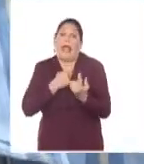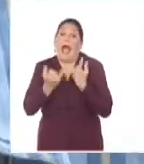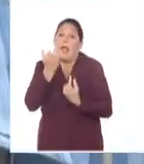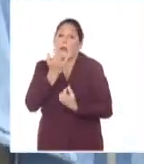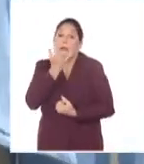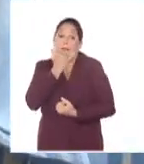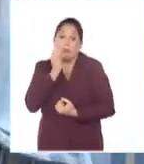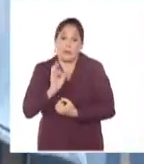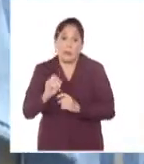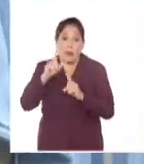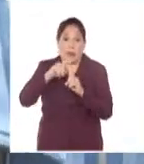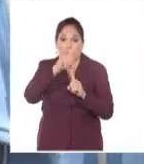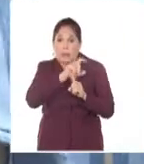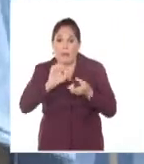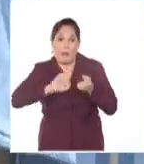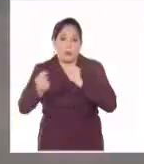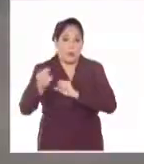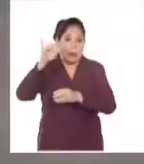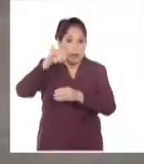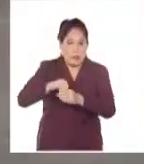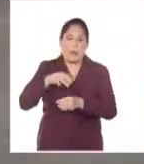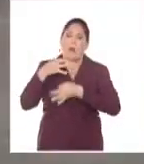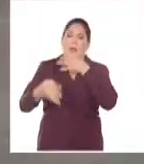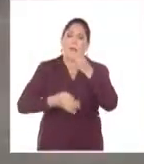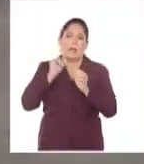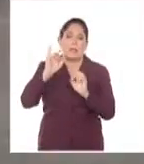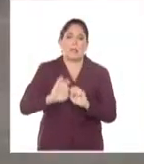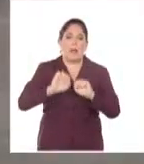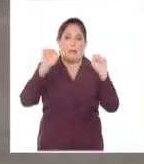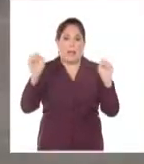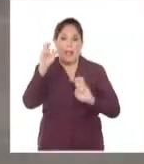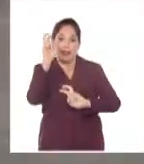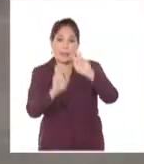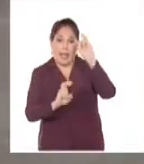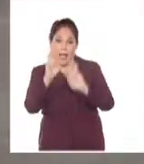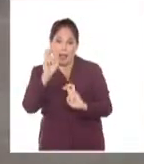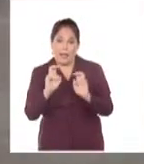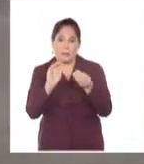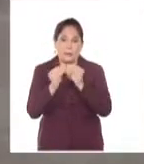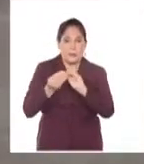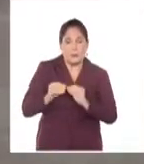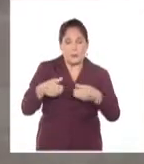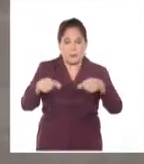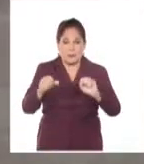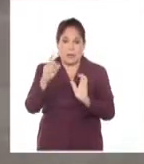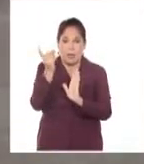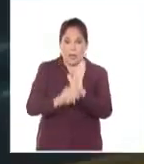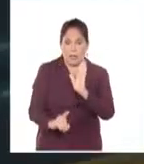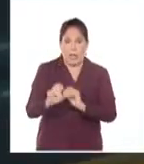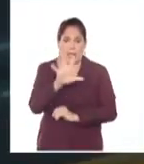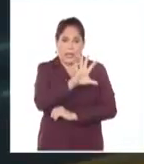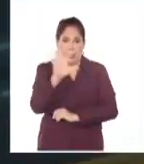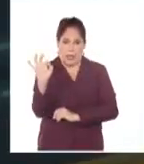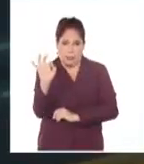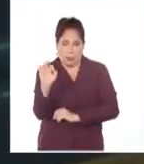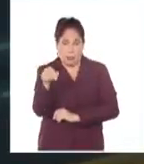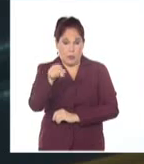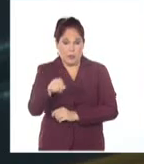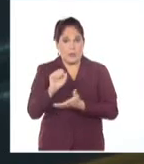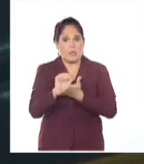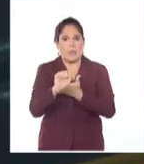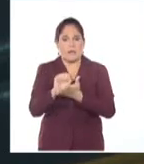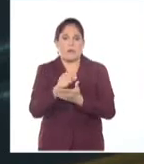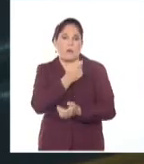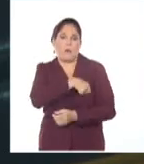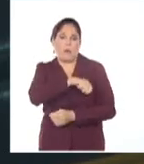deficiencia con los temas de control interno, también se revisa. En este taller se han ensamblado más de 500 equipos eléctricos que dan servicio a